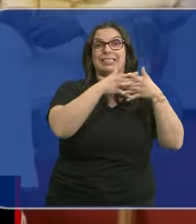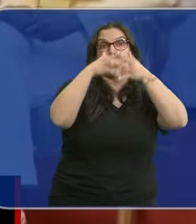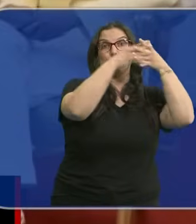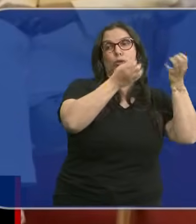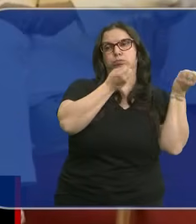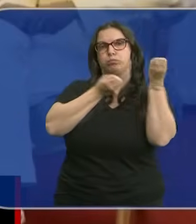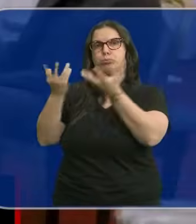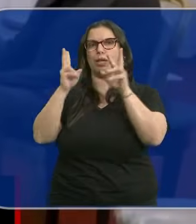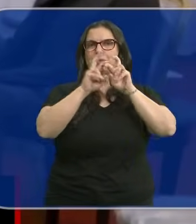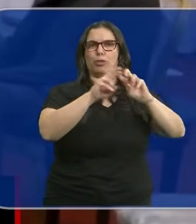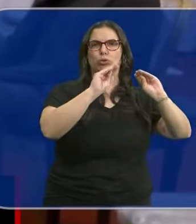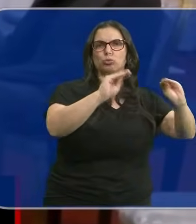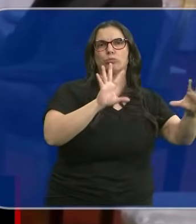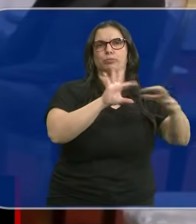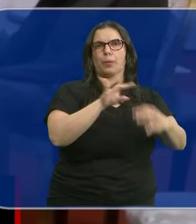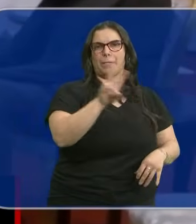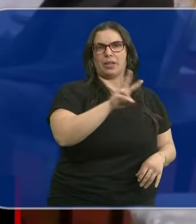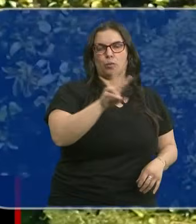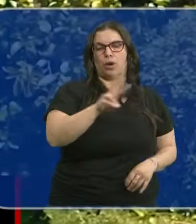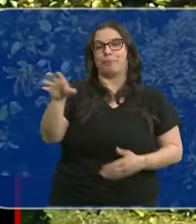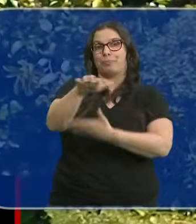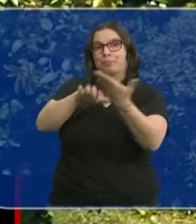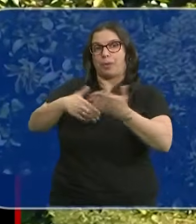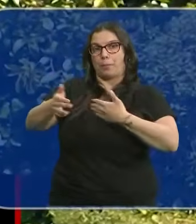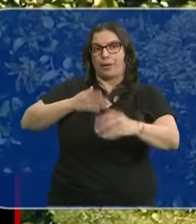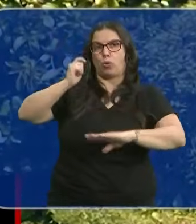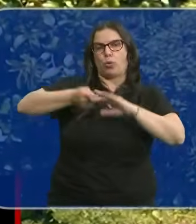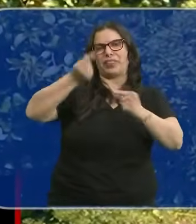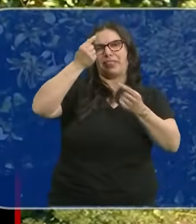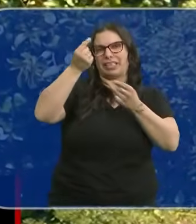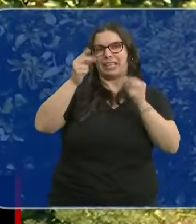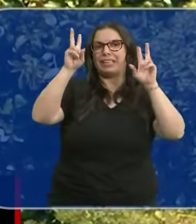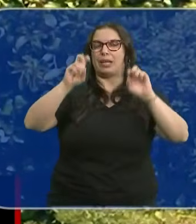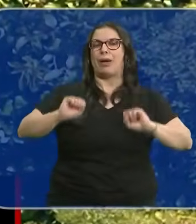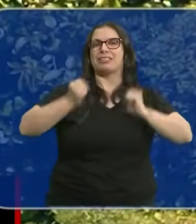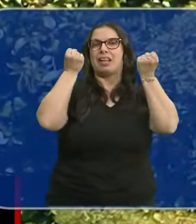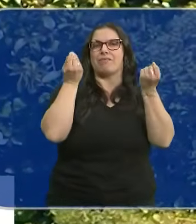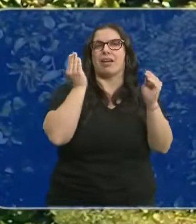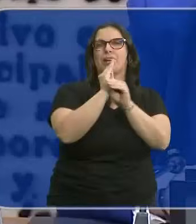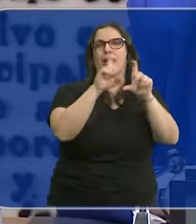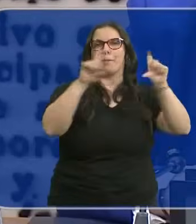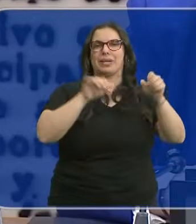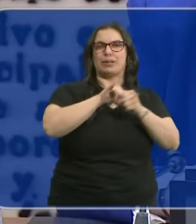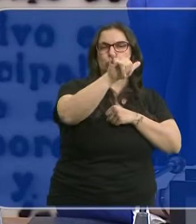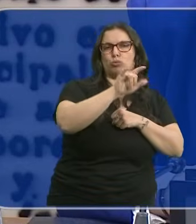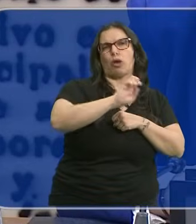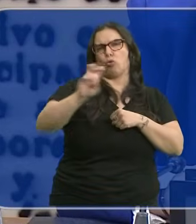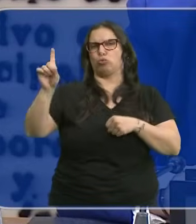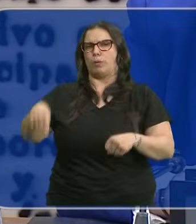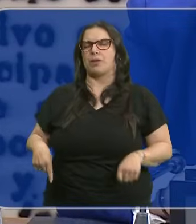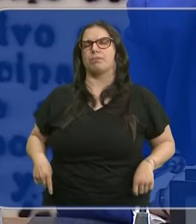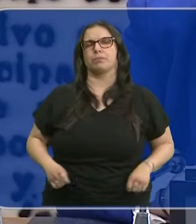sus investigaciones sobre Venezuela. El auto del juez ofrece algunos detalles más allá del rescate de Plus Ultra.